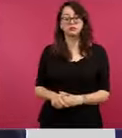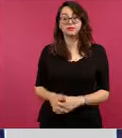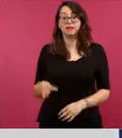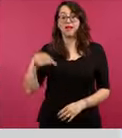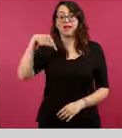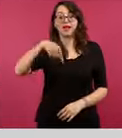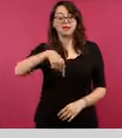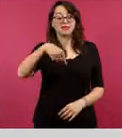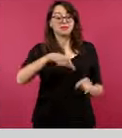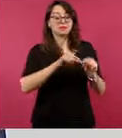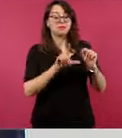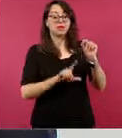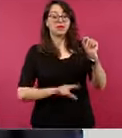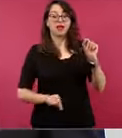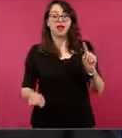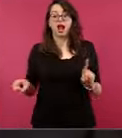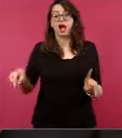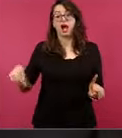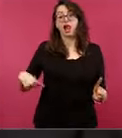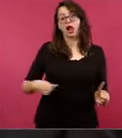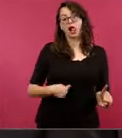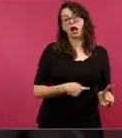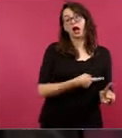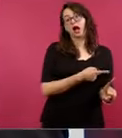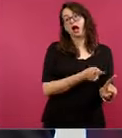Acá simulan.